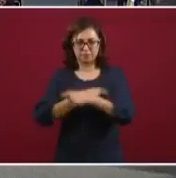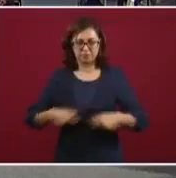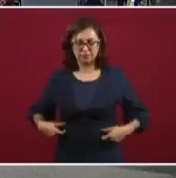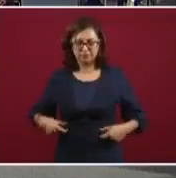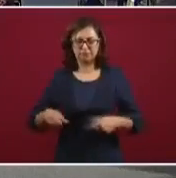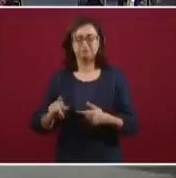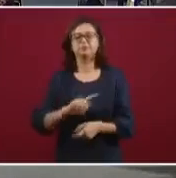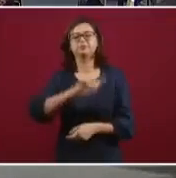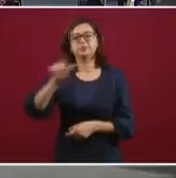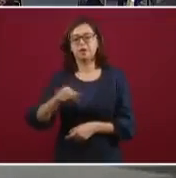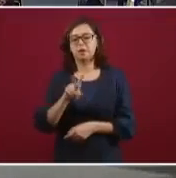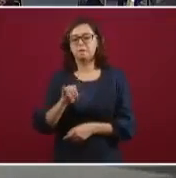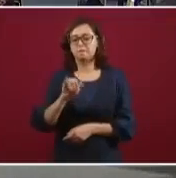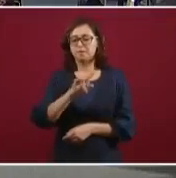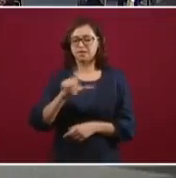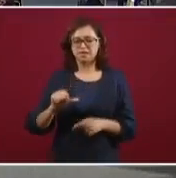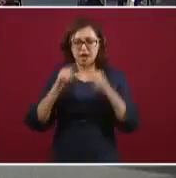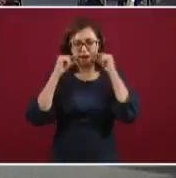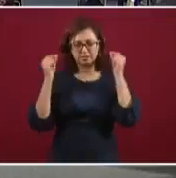Luego, los villistas.